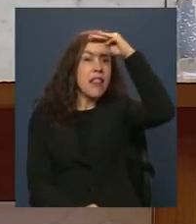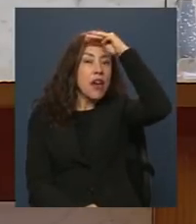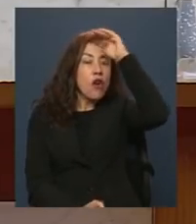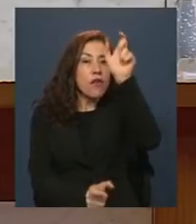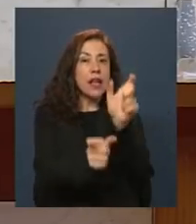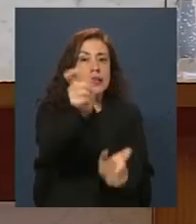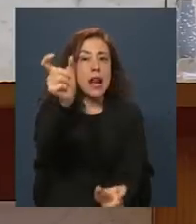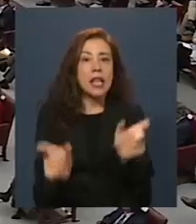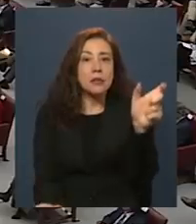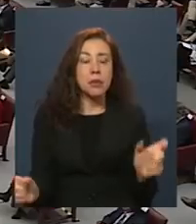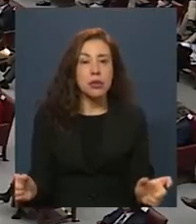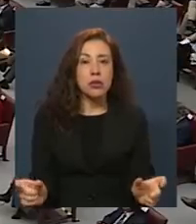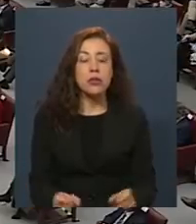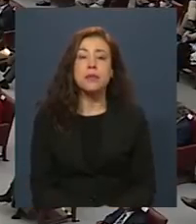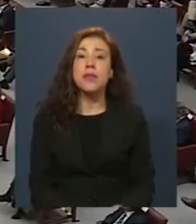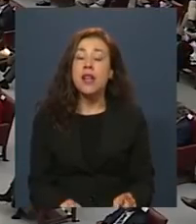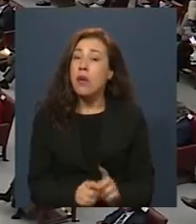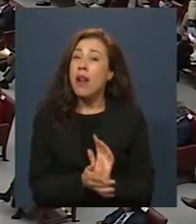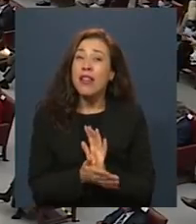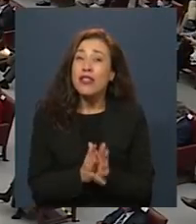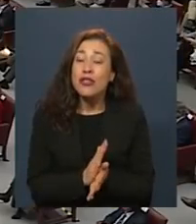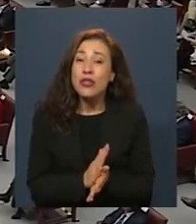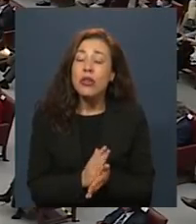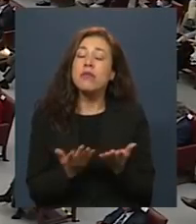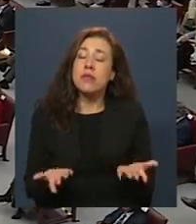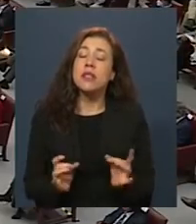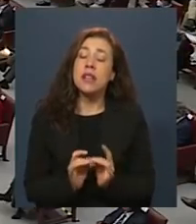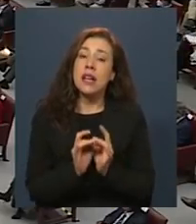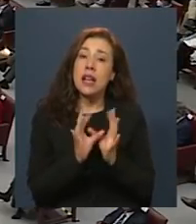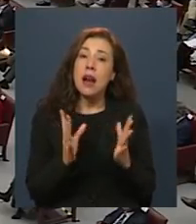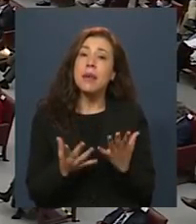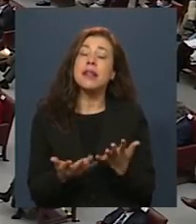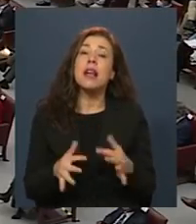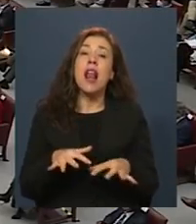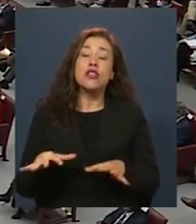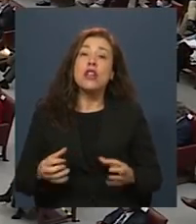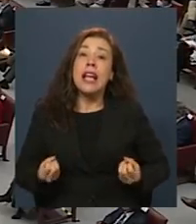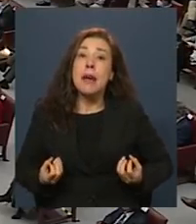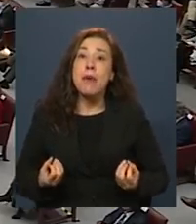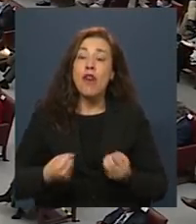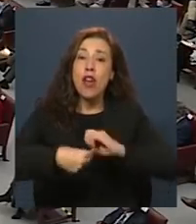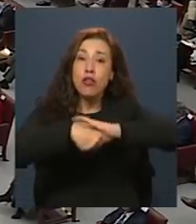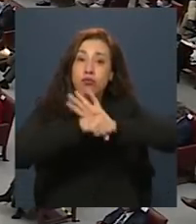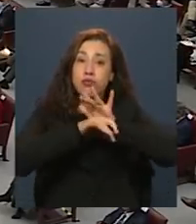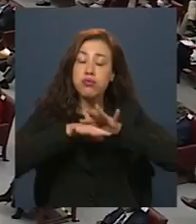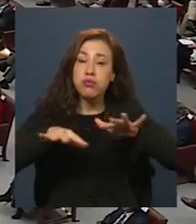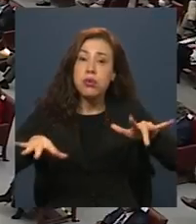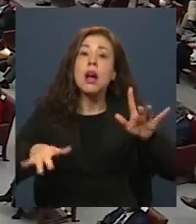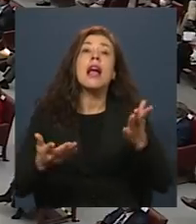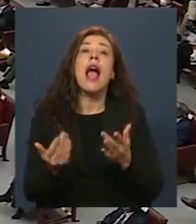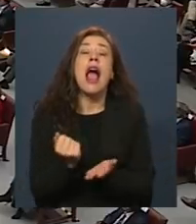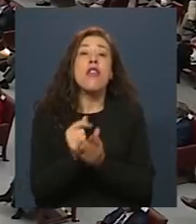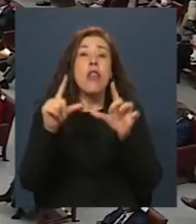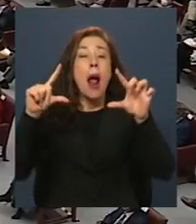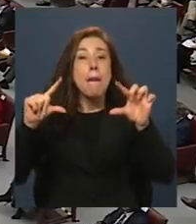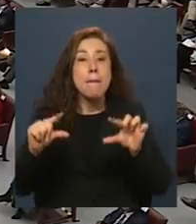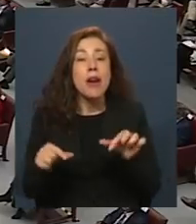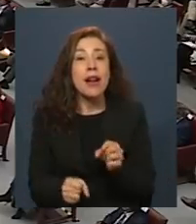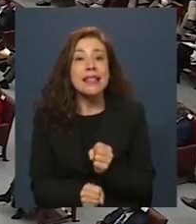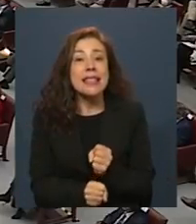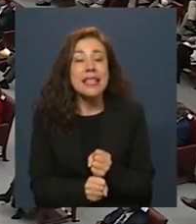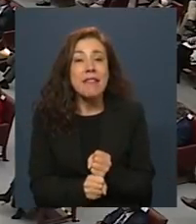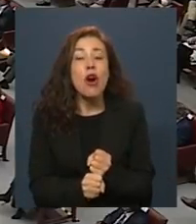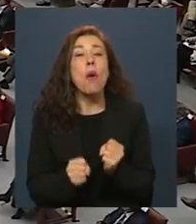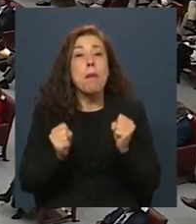personas. A pesar de todo, es indudable que los efectos de la pandemia han sido mitigados y que esta tarea